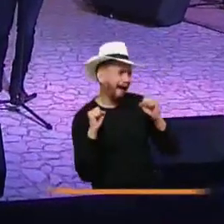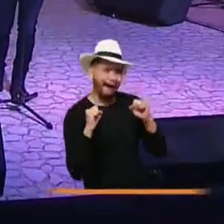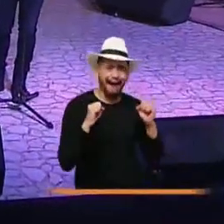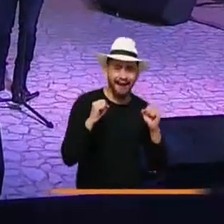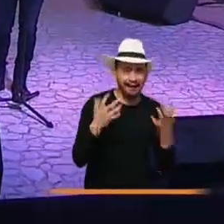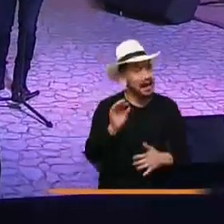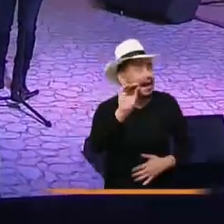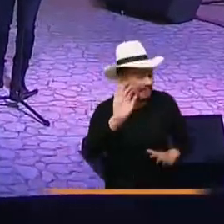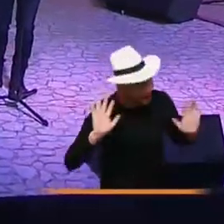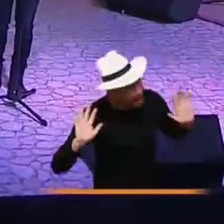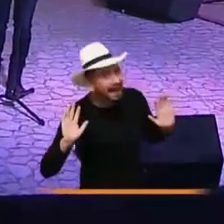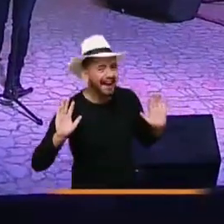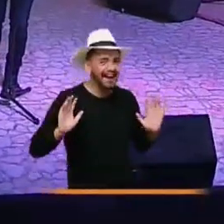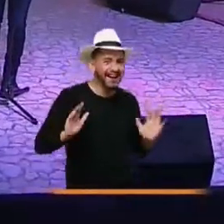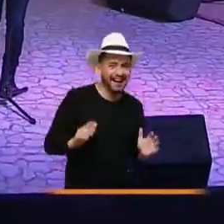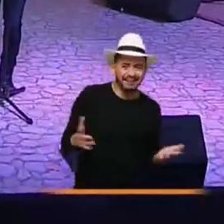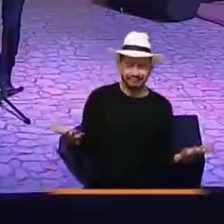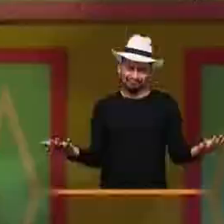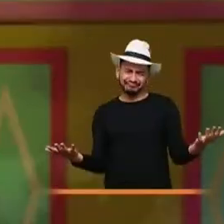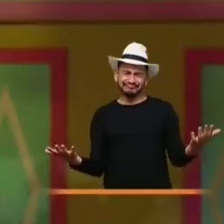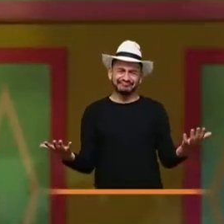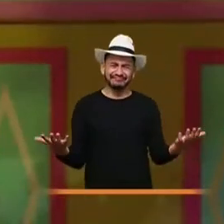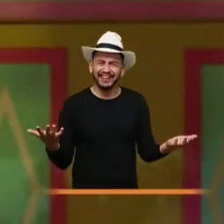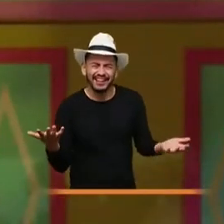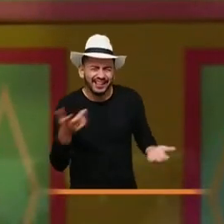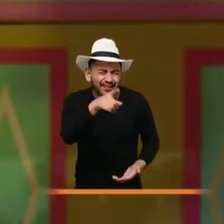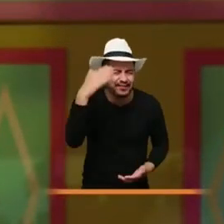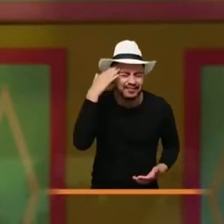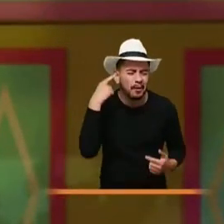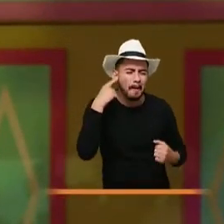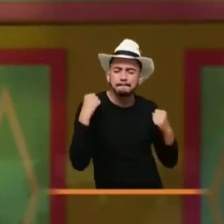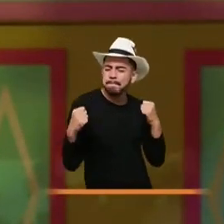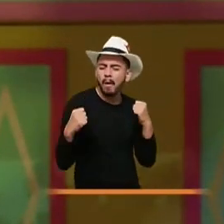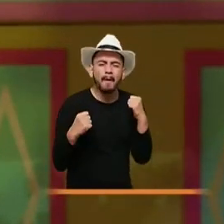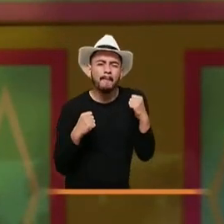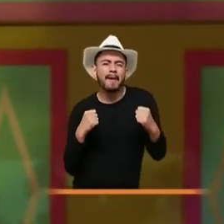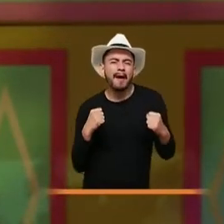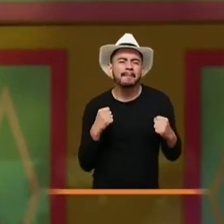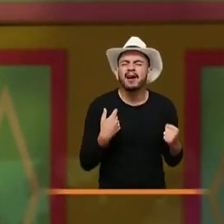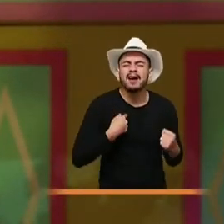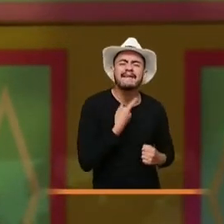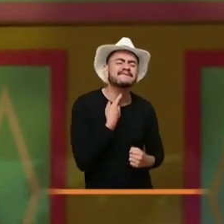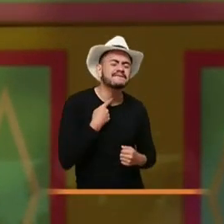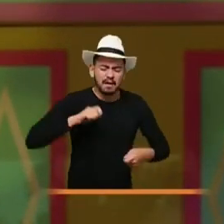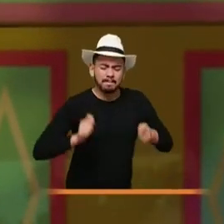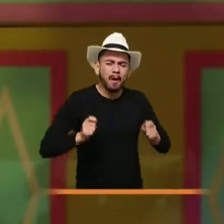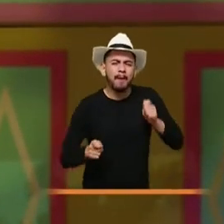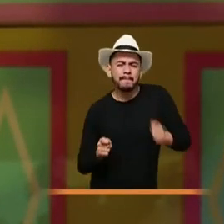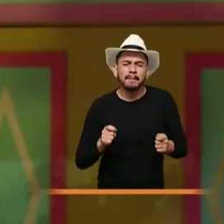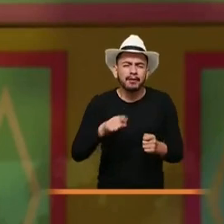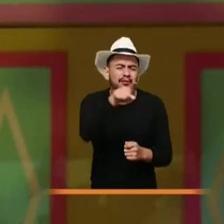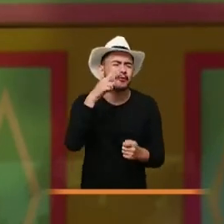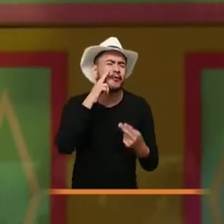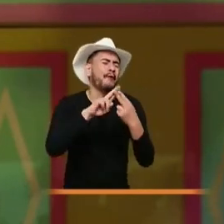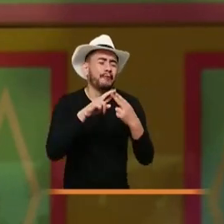mejor a él de brujo que me saca de este embrollo porque esté vivo